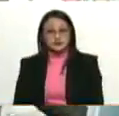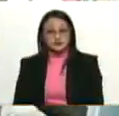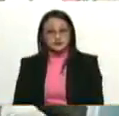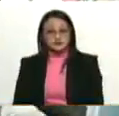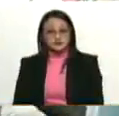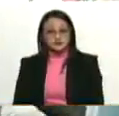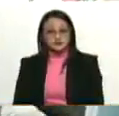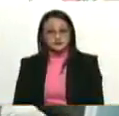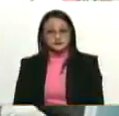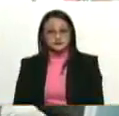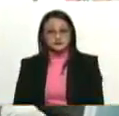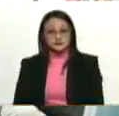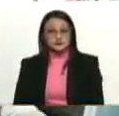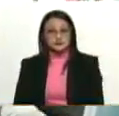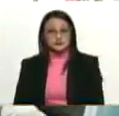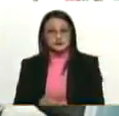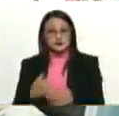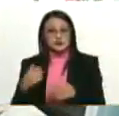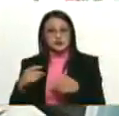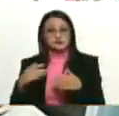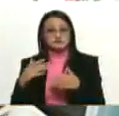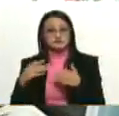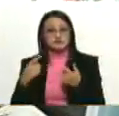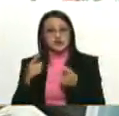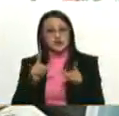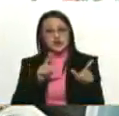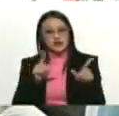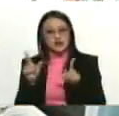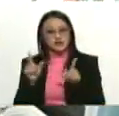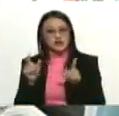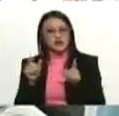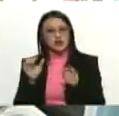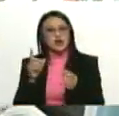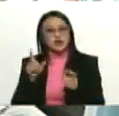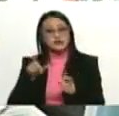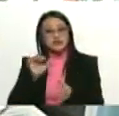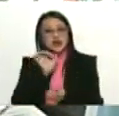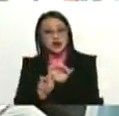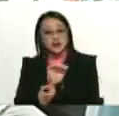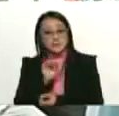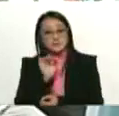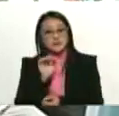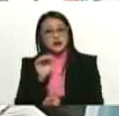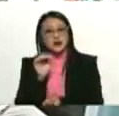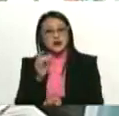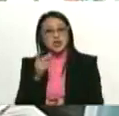Y hemos procesado casos que revisten carácter penal, denuncia